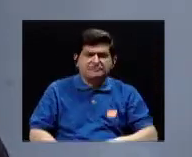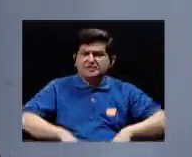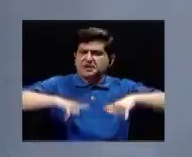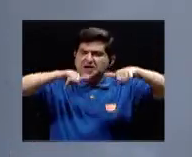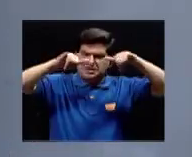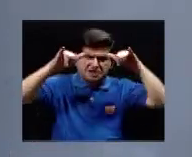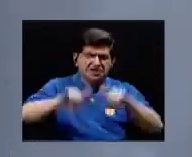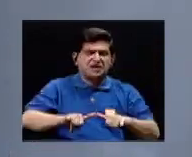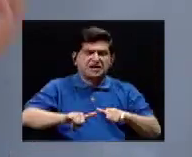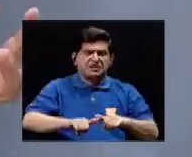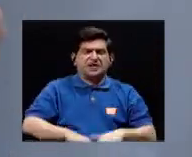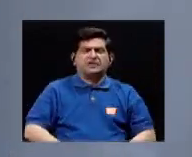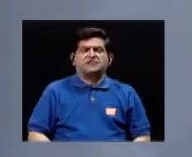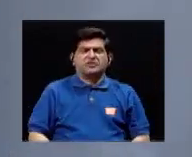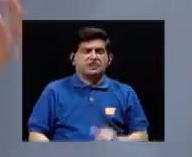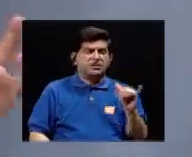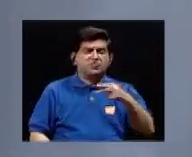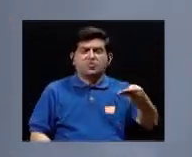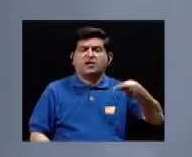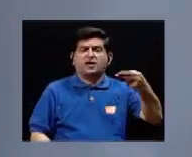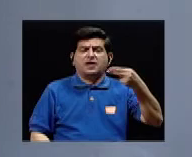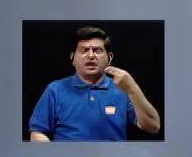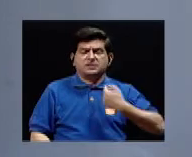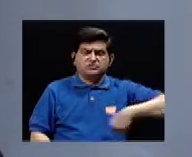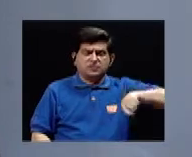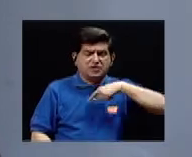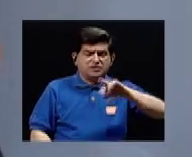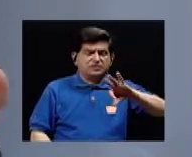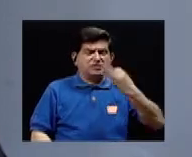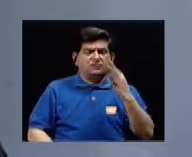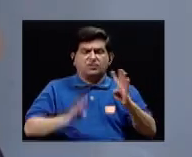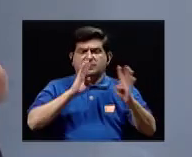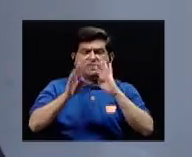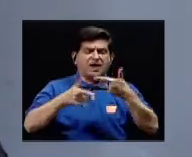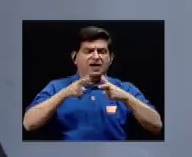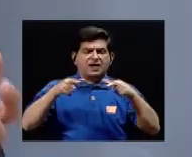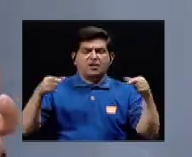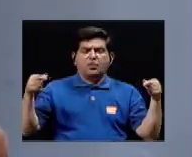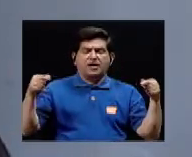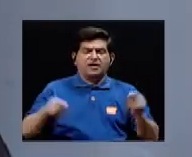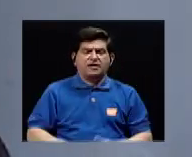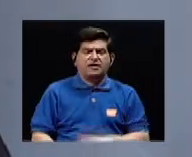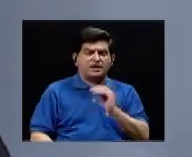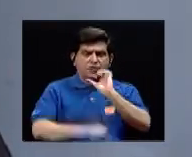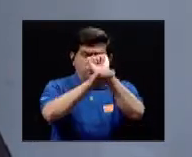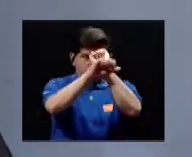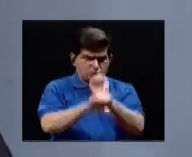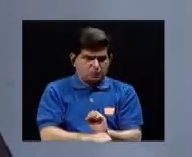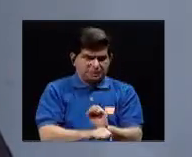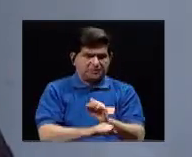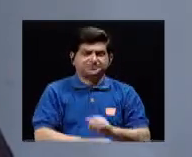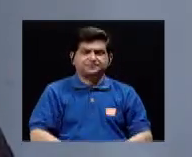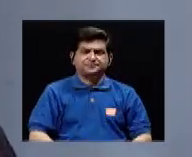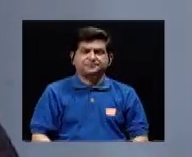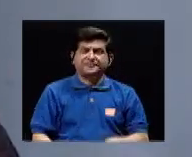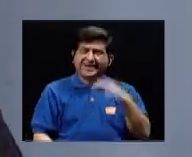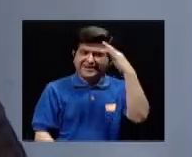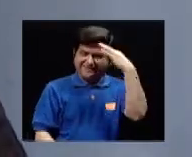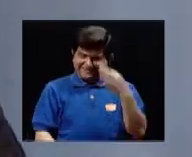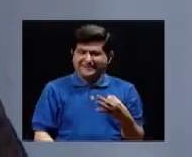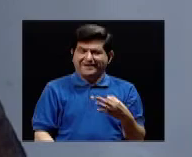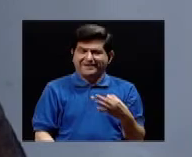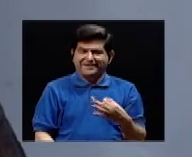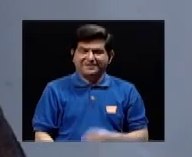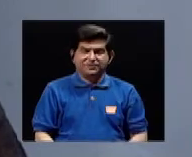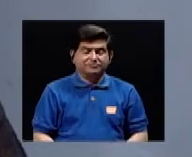que se quedaron guardadas como una historia en nuestras formas de hablar, en nuestro lenguaje, en nuestras costumbres. Entonces creo